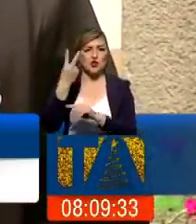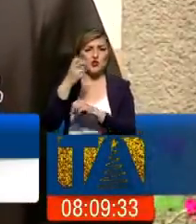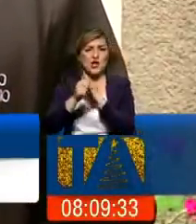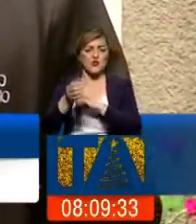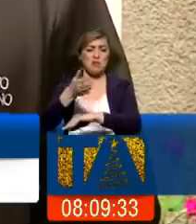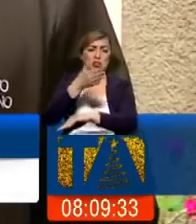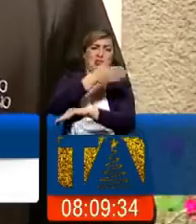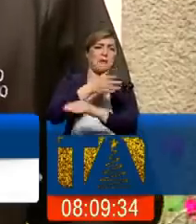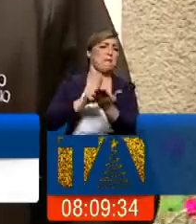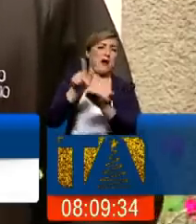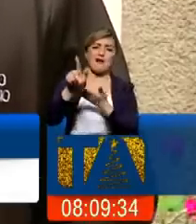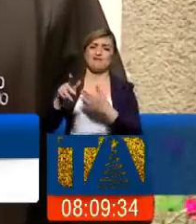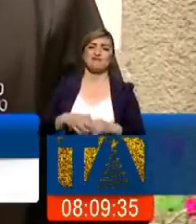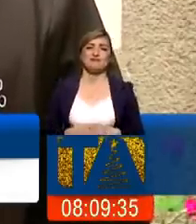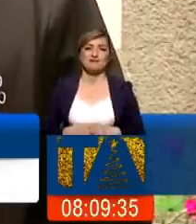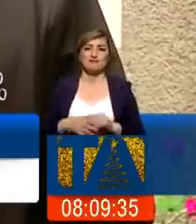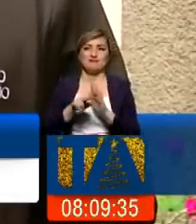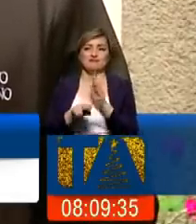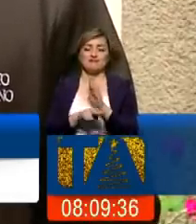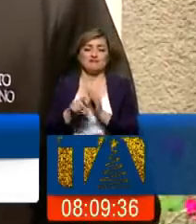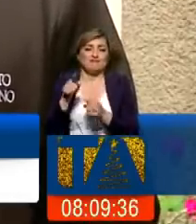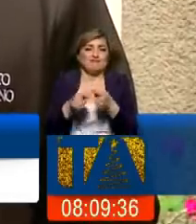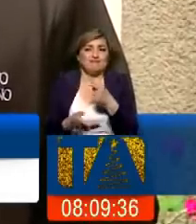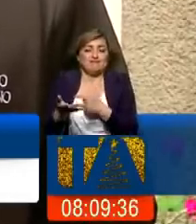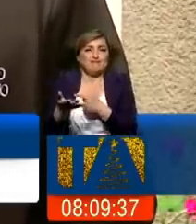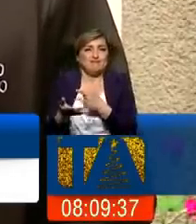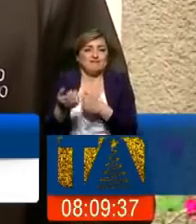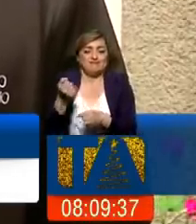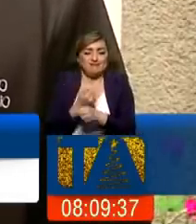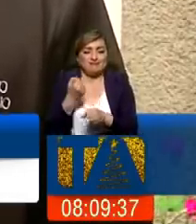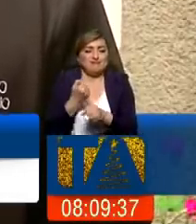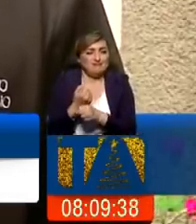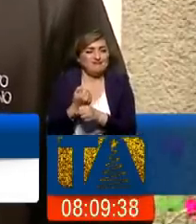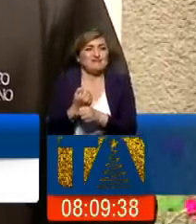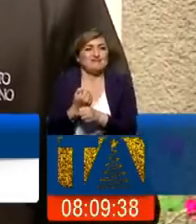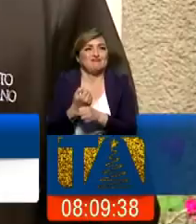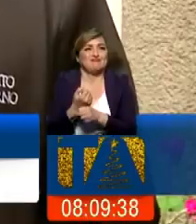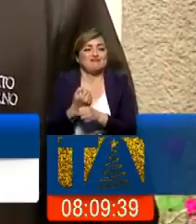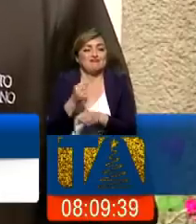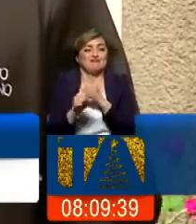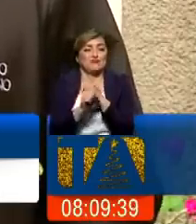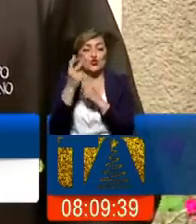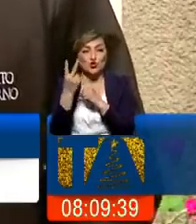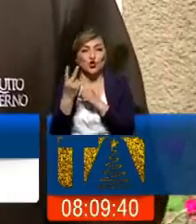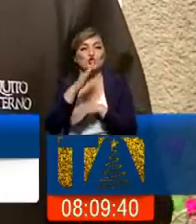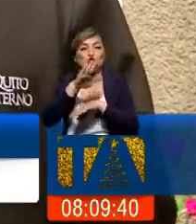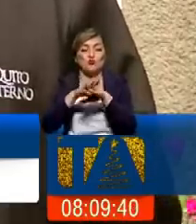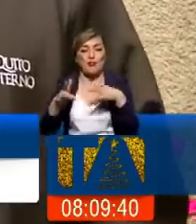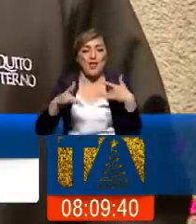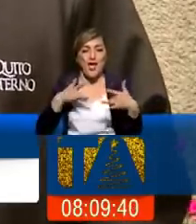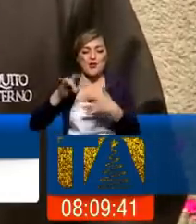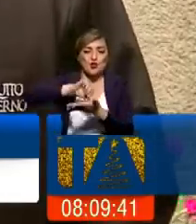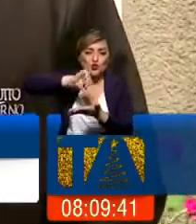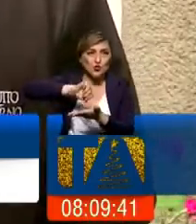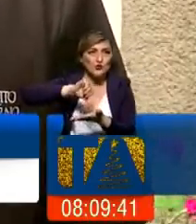ejemplo, no se puede, por falta de normativa, que todo el trabajo que ya hicimos durante estos 2 años para la